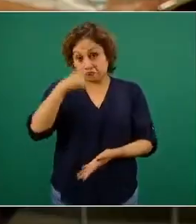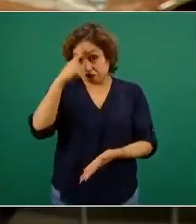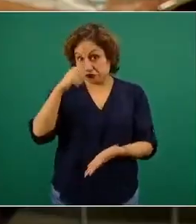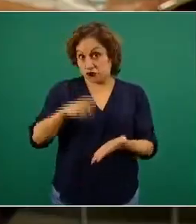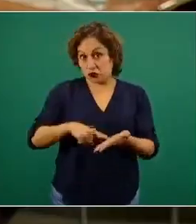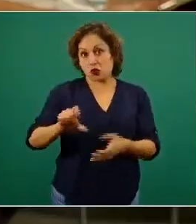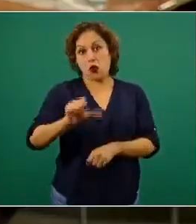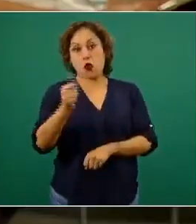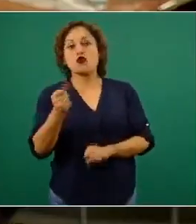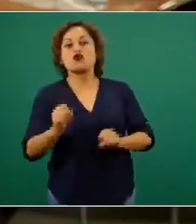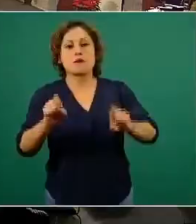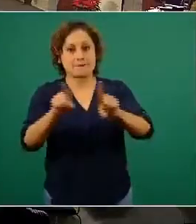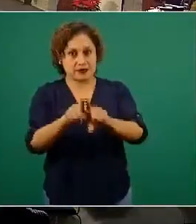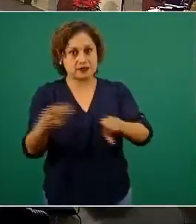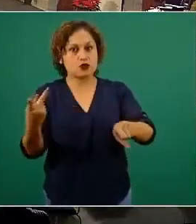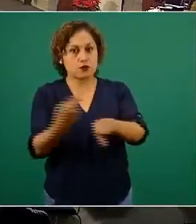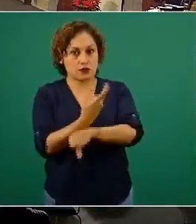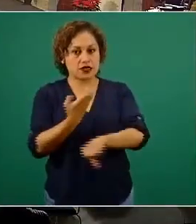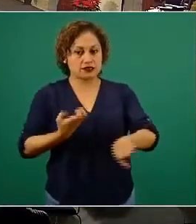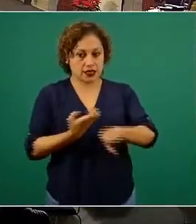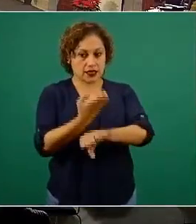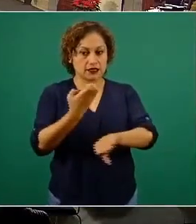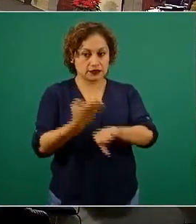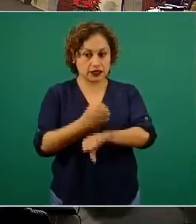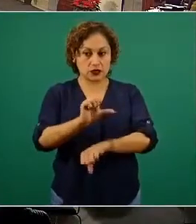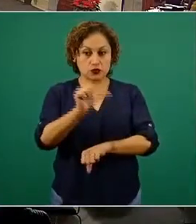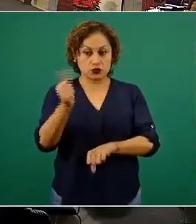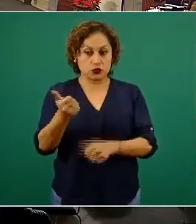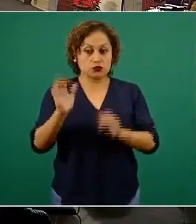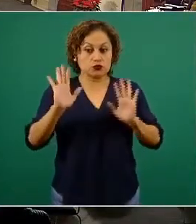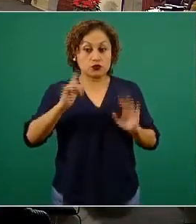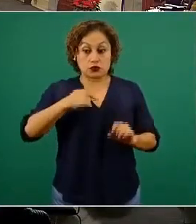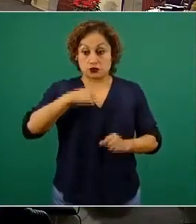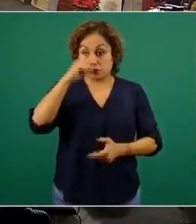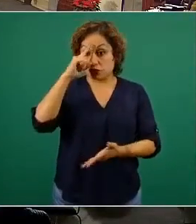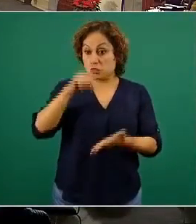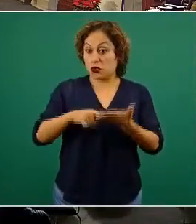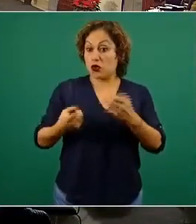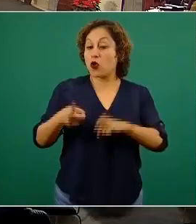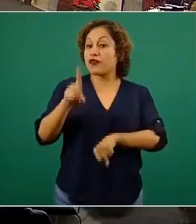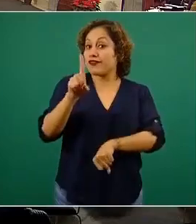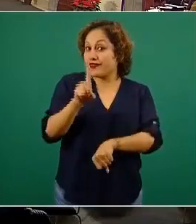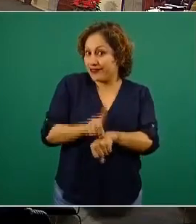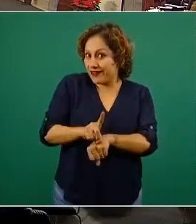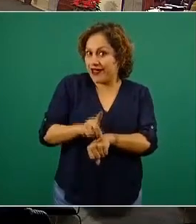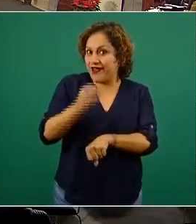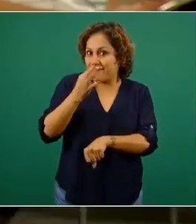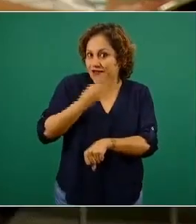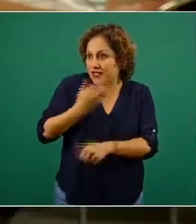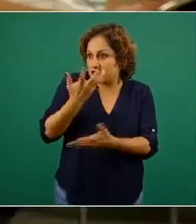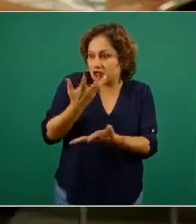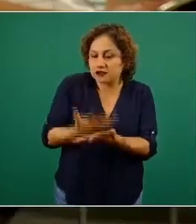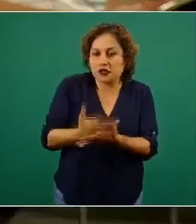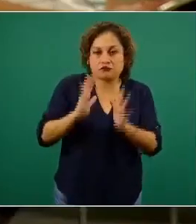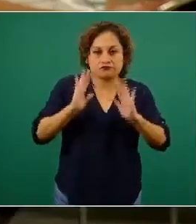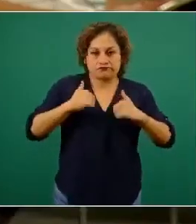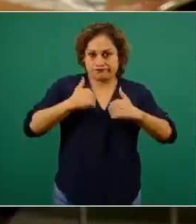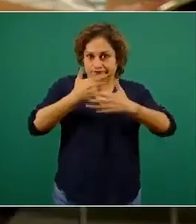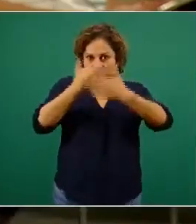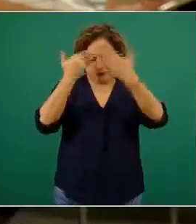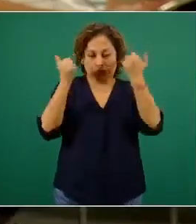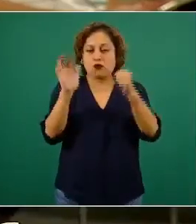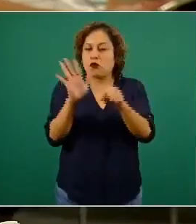estados. En este día yo creo que fue por una cuestión festiva, ¿no? La verdad no tengo idea. Pero ¿qué estrategia se estaría haciendo en